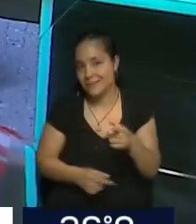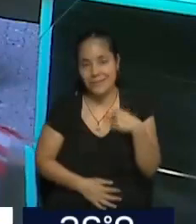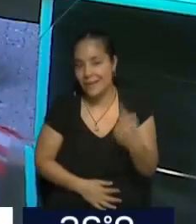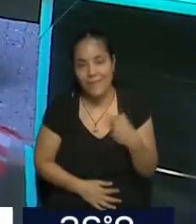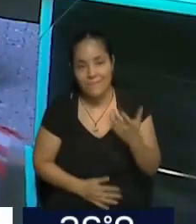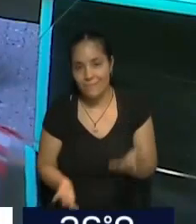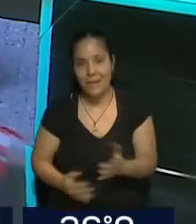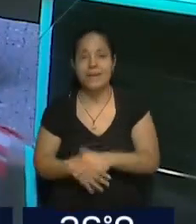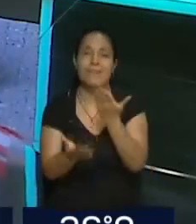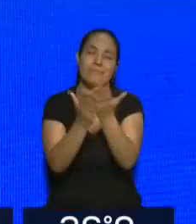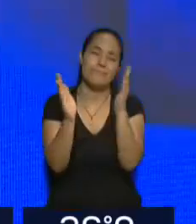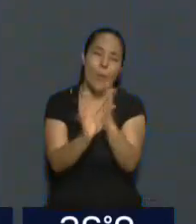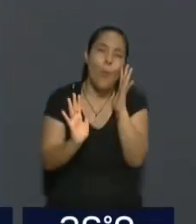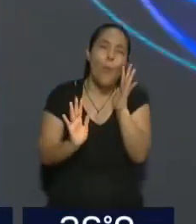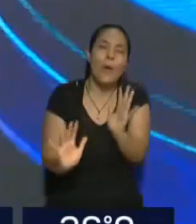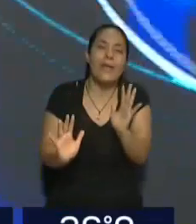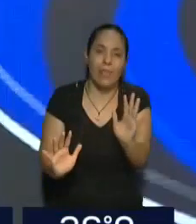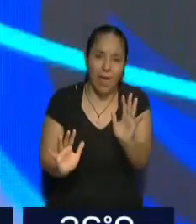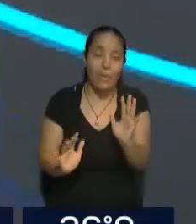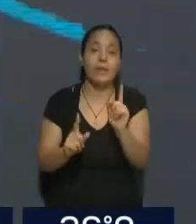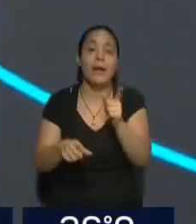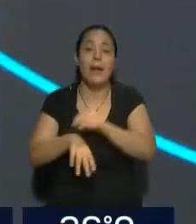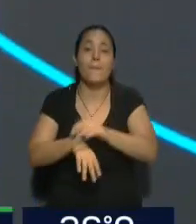es suma precaución,